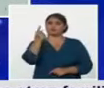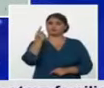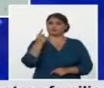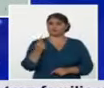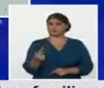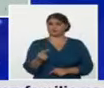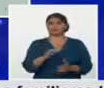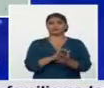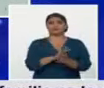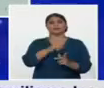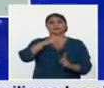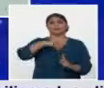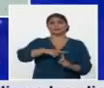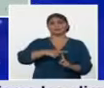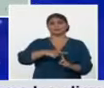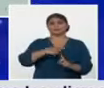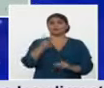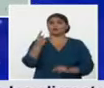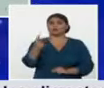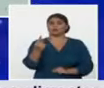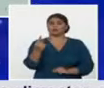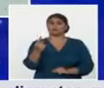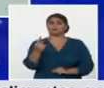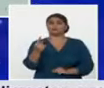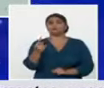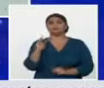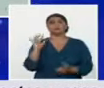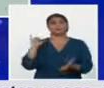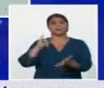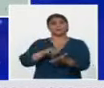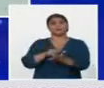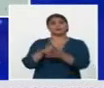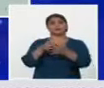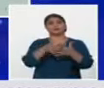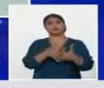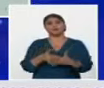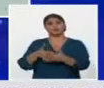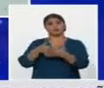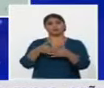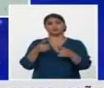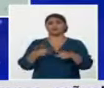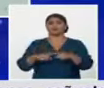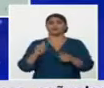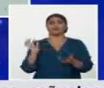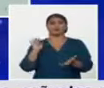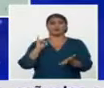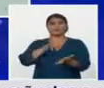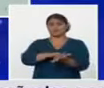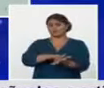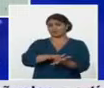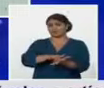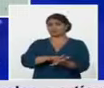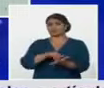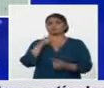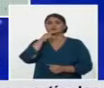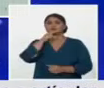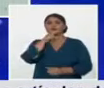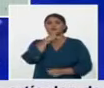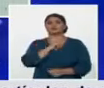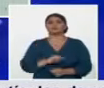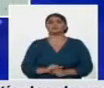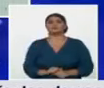Matanzas, uno es un viajero cubano procedente de Estados Unidos y uno un viajero cubano procedente de Rusia.